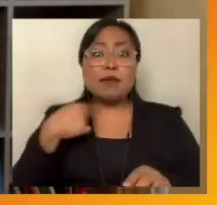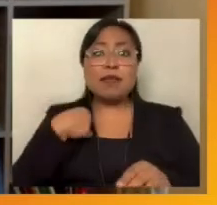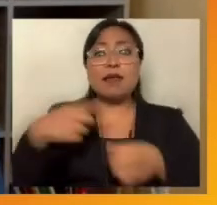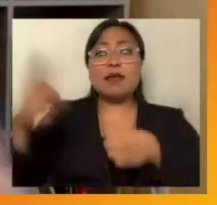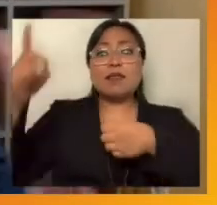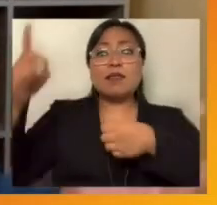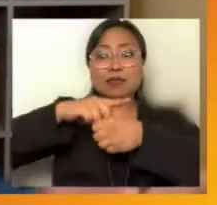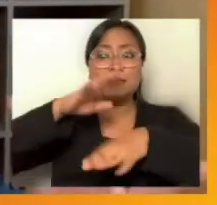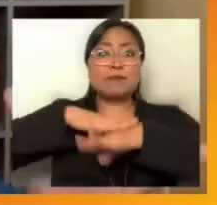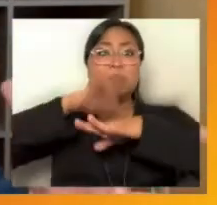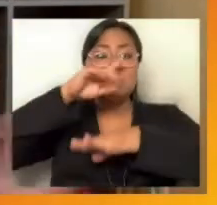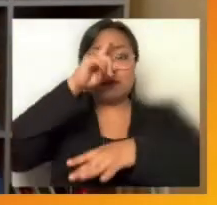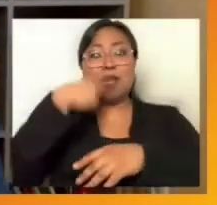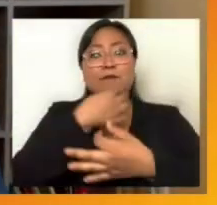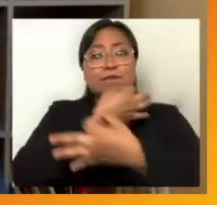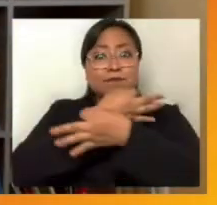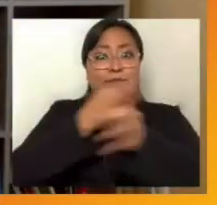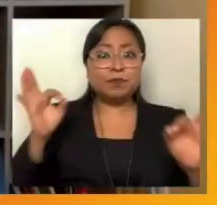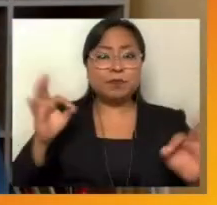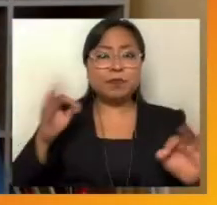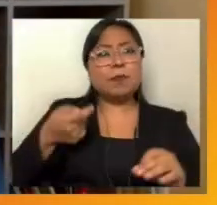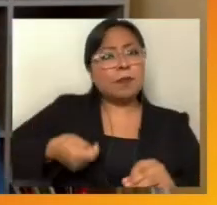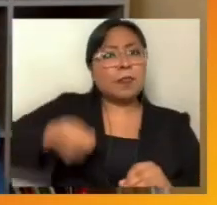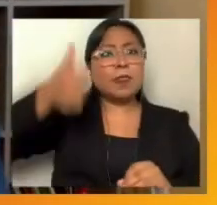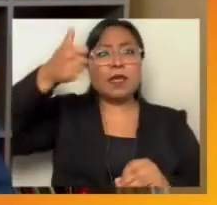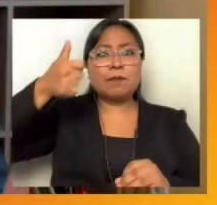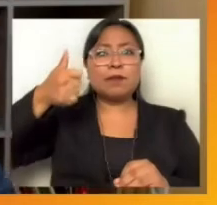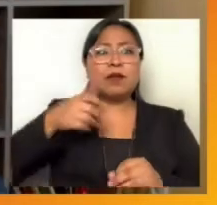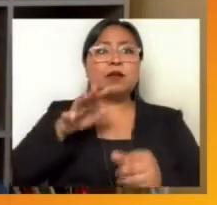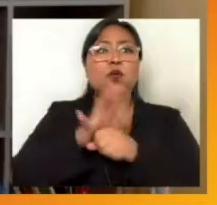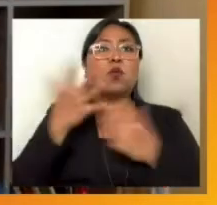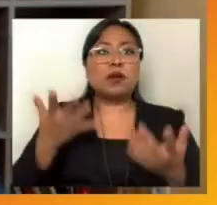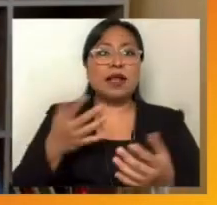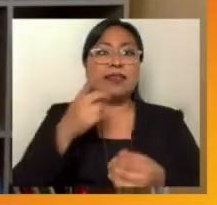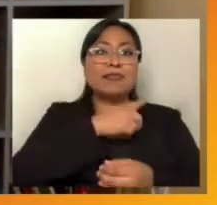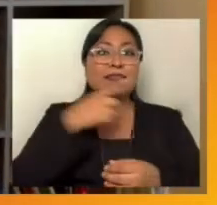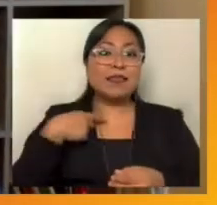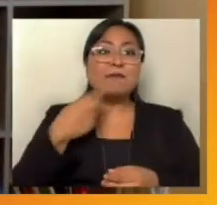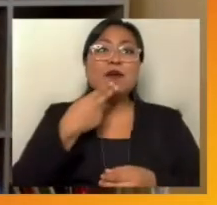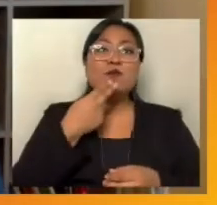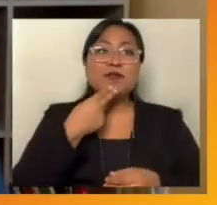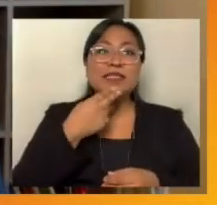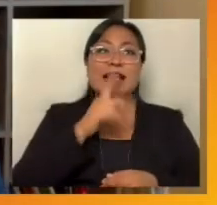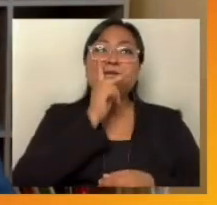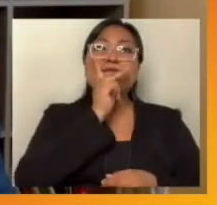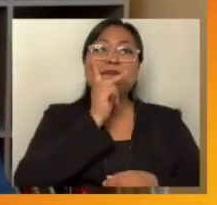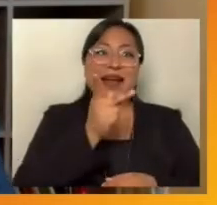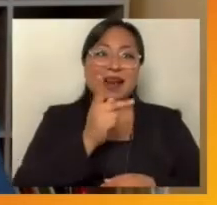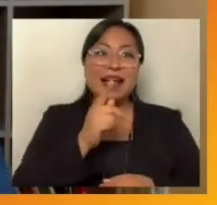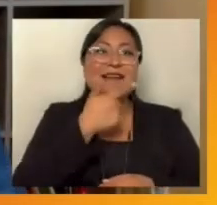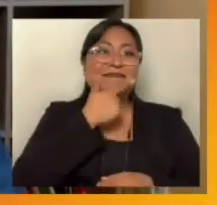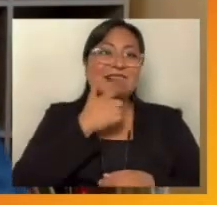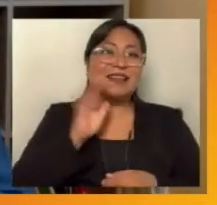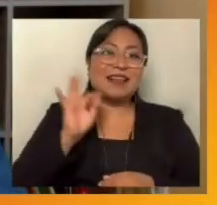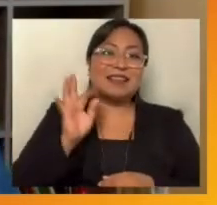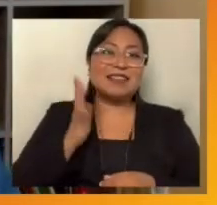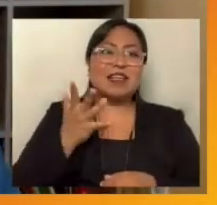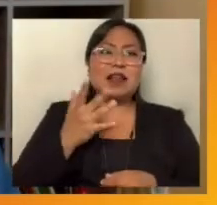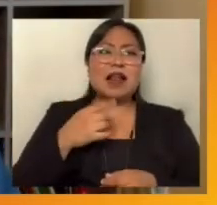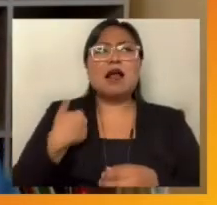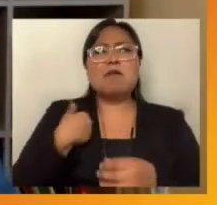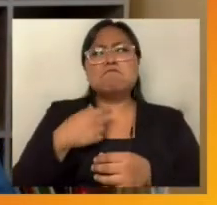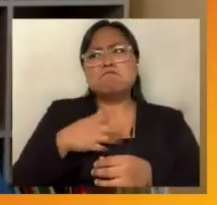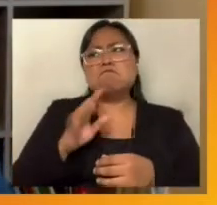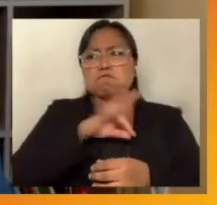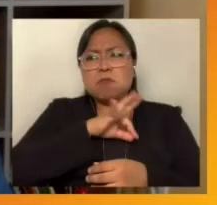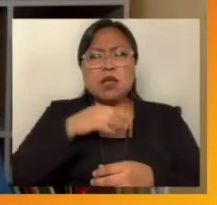medios. Lo primero de todo, usando palabras inglesas, te pueden decir Vamos a crear un